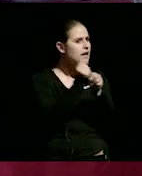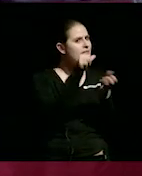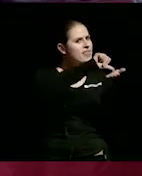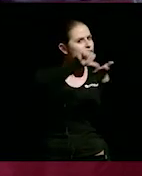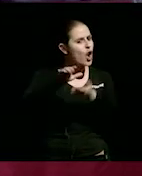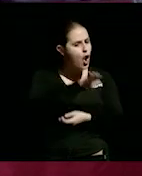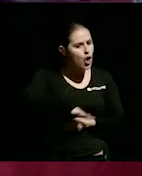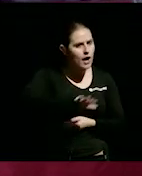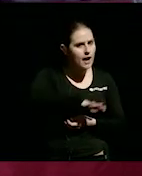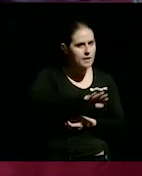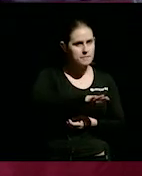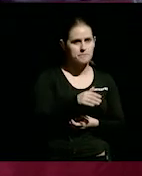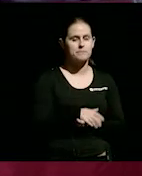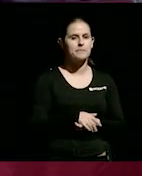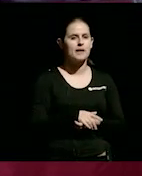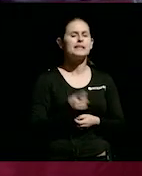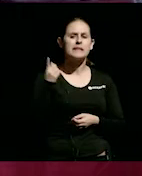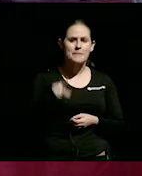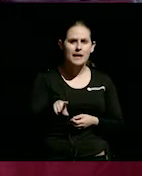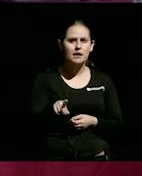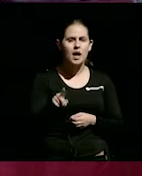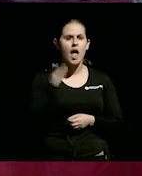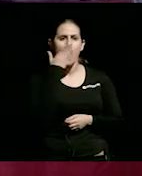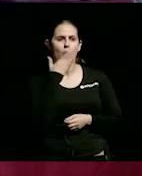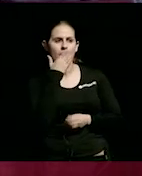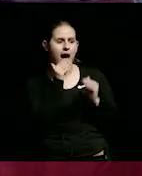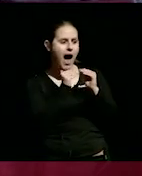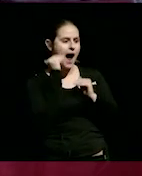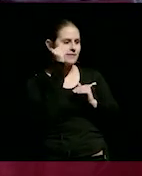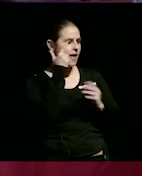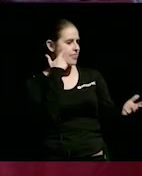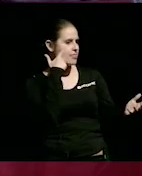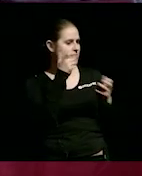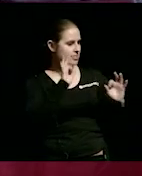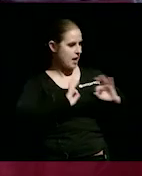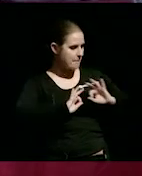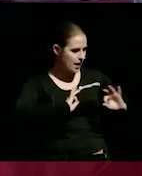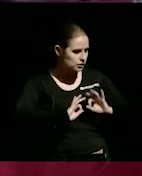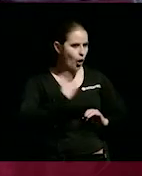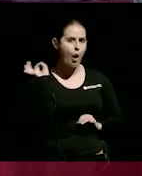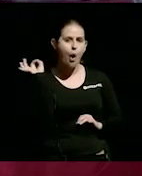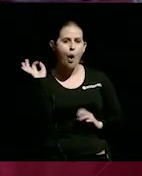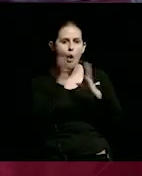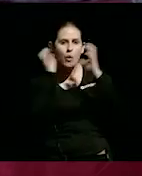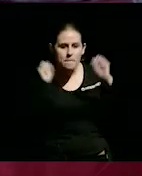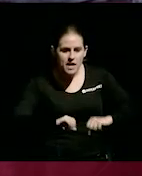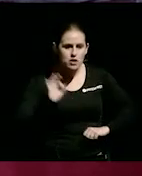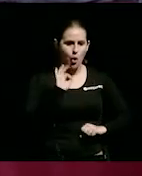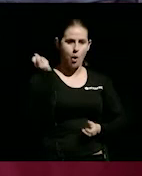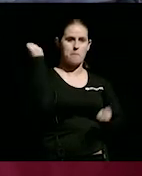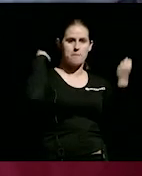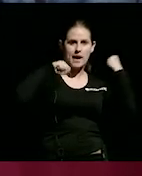me he enterado bien, ¿trabajan también con escuelas de arte dramático? ¿Tienen algún tipo de convenio,